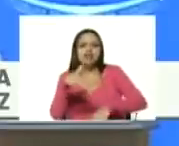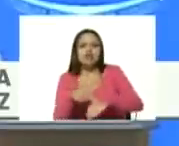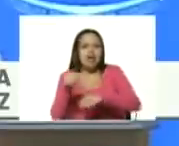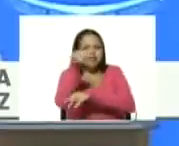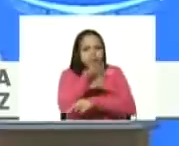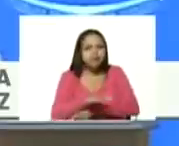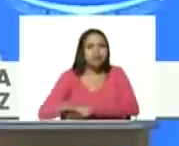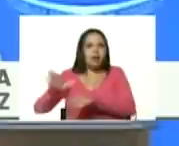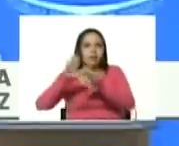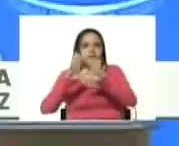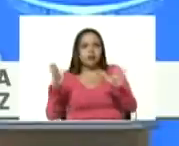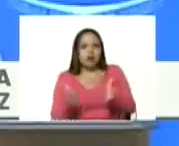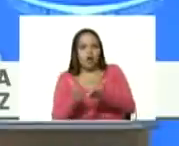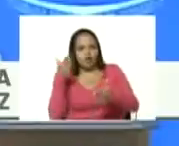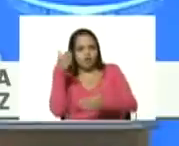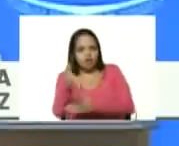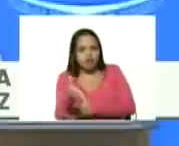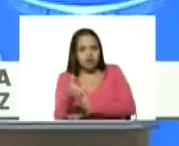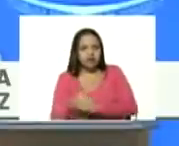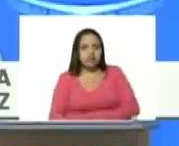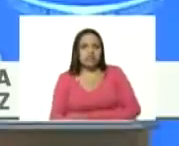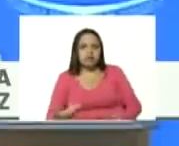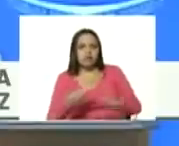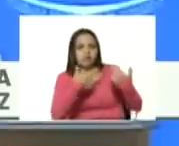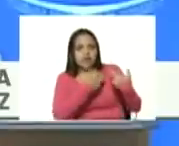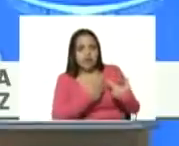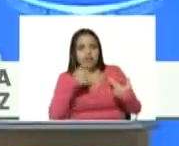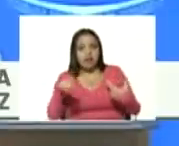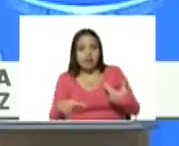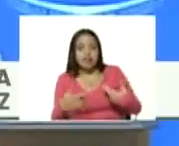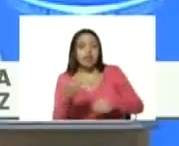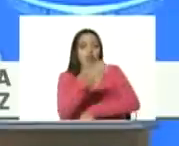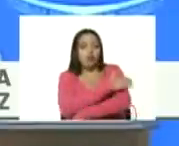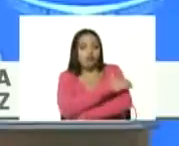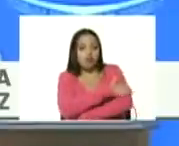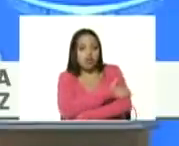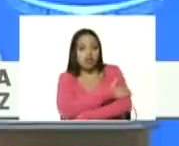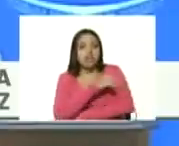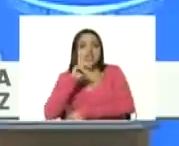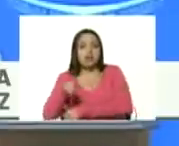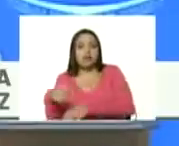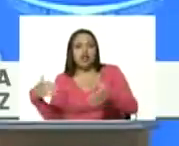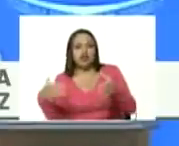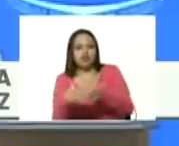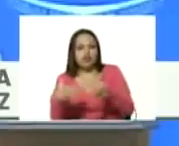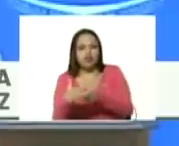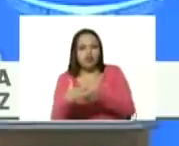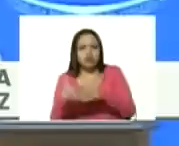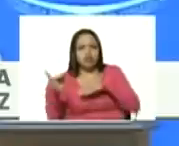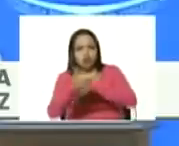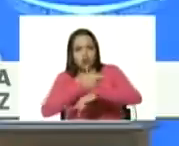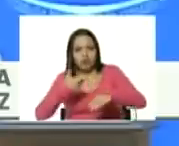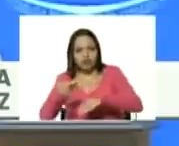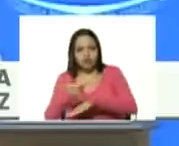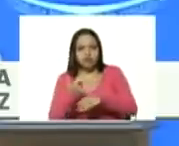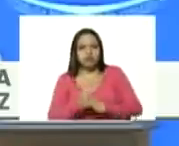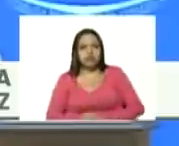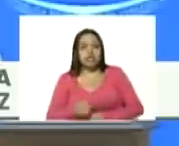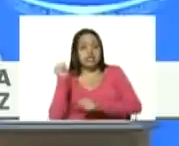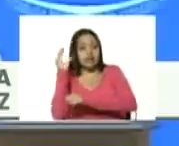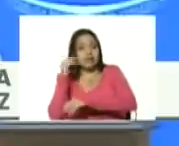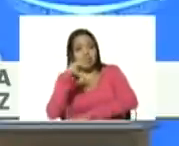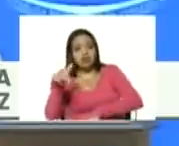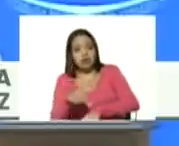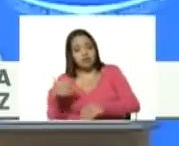allí, representantes de la oposición en el Parlamento Nacional, representantes de la bancada de la patria en la Asamblea Nacional,